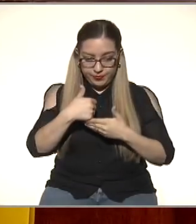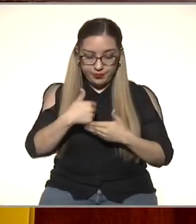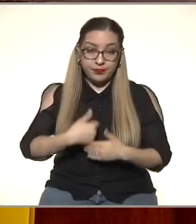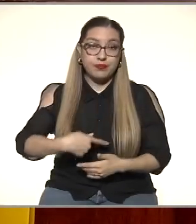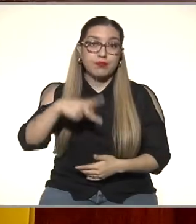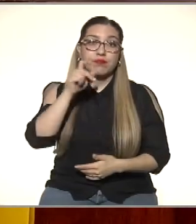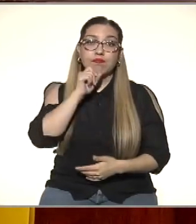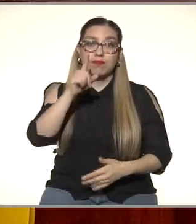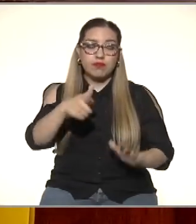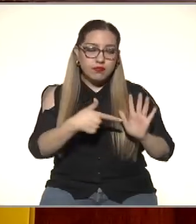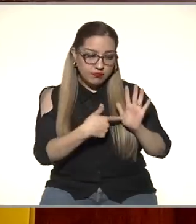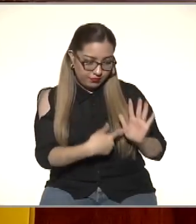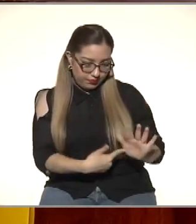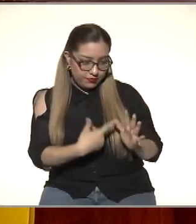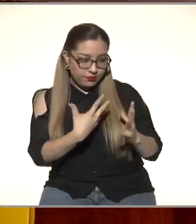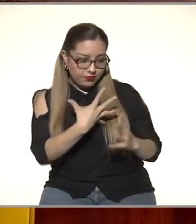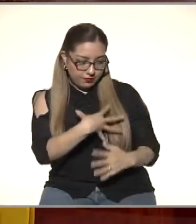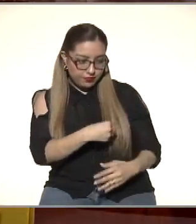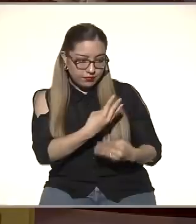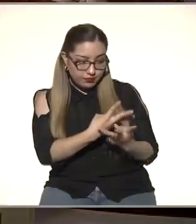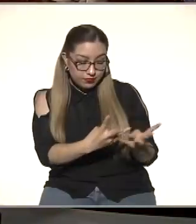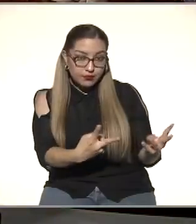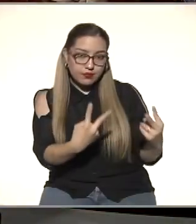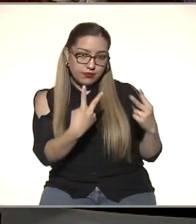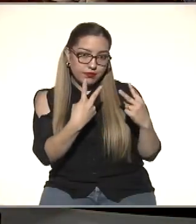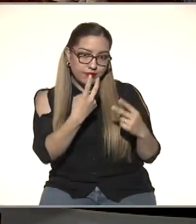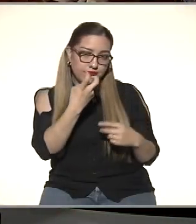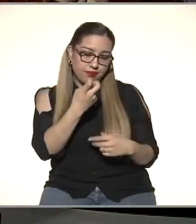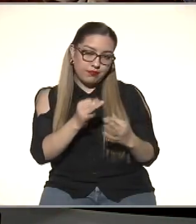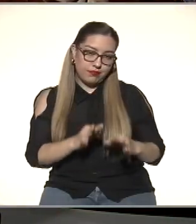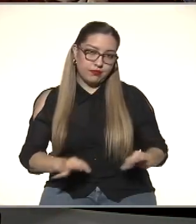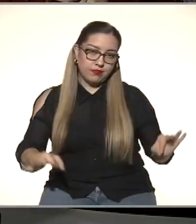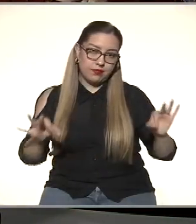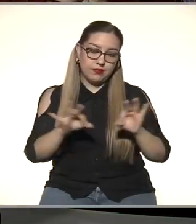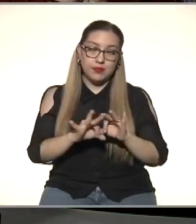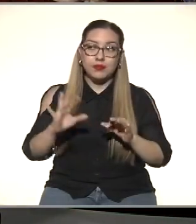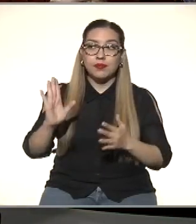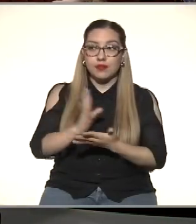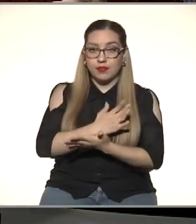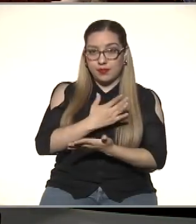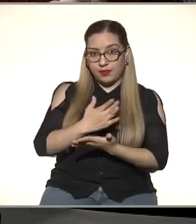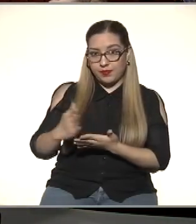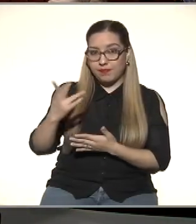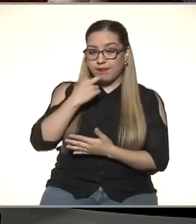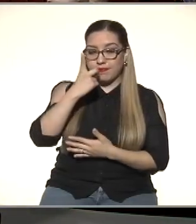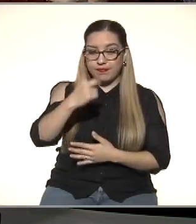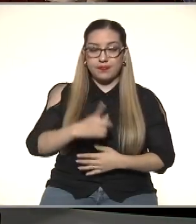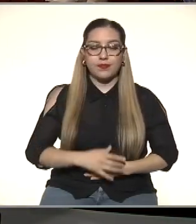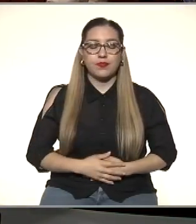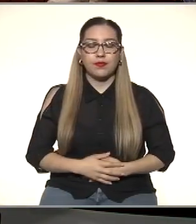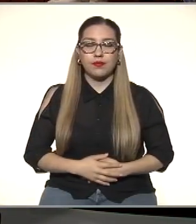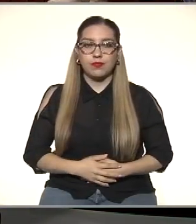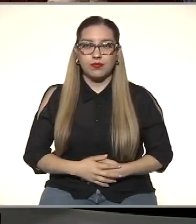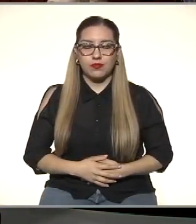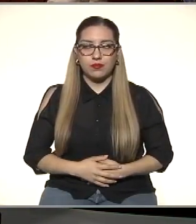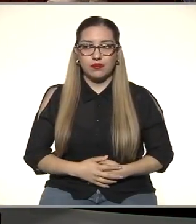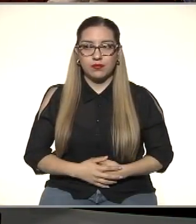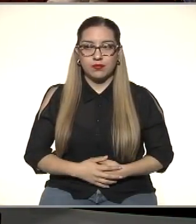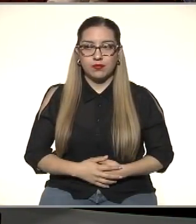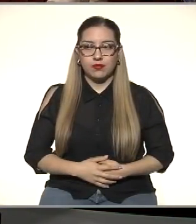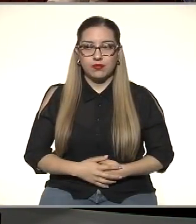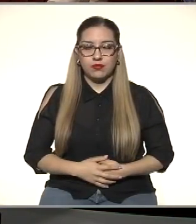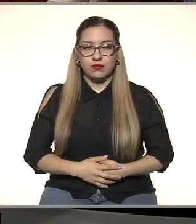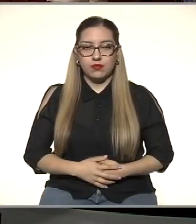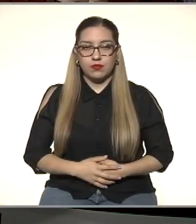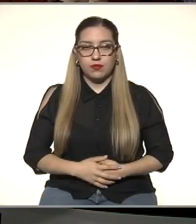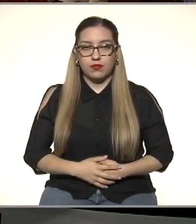los hijos. Y una cosa que nada más quería agregar en torno a esta pregunta de se les dice, no se les dice, hablaba Eduardo y lo